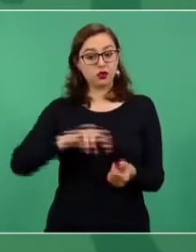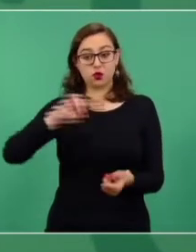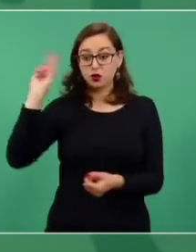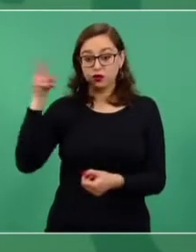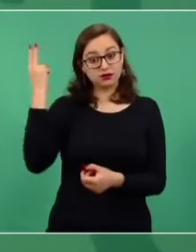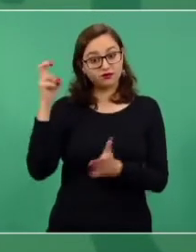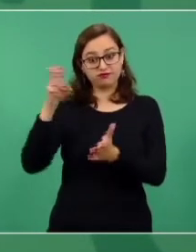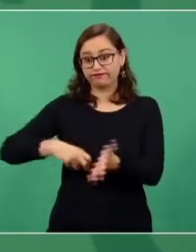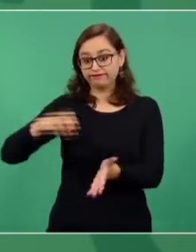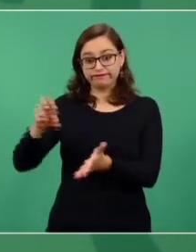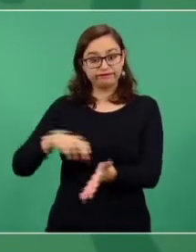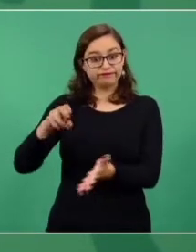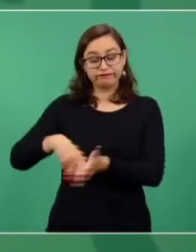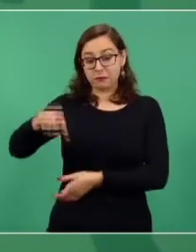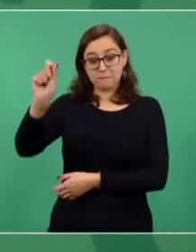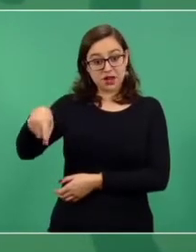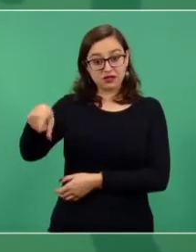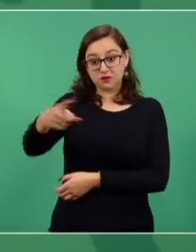y